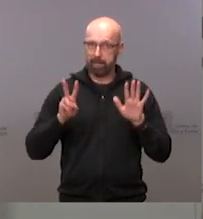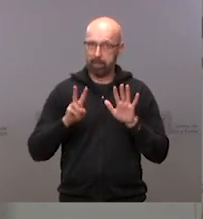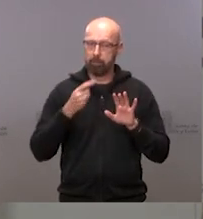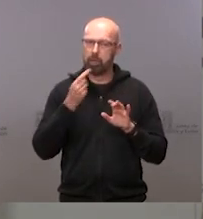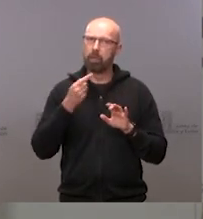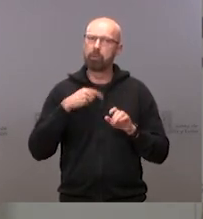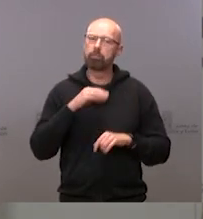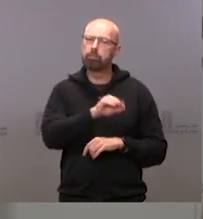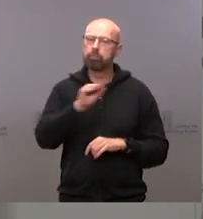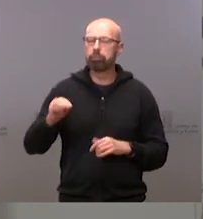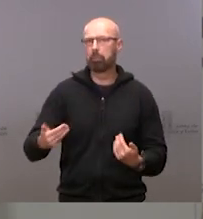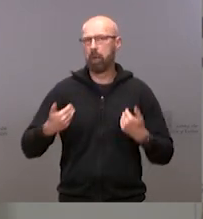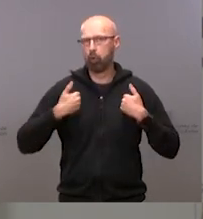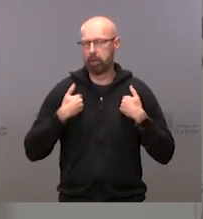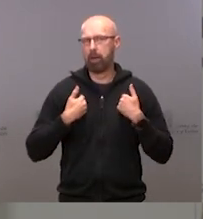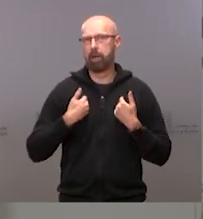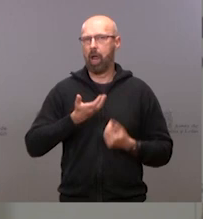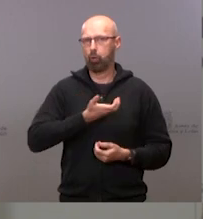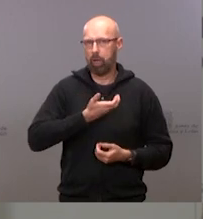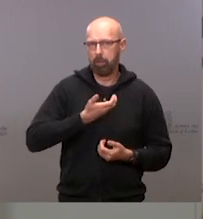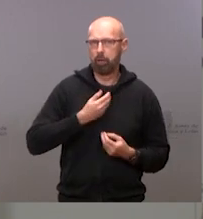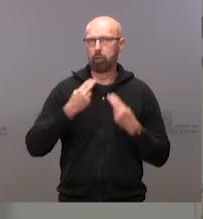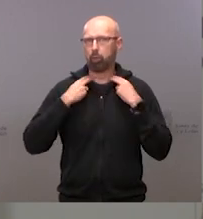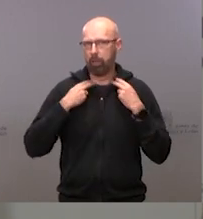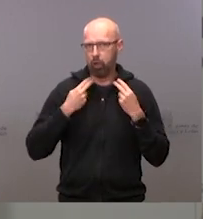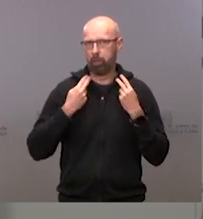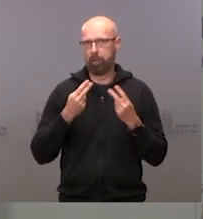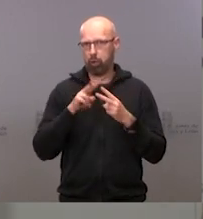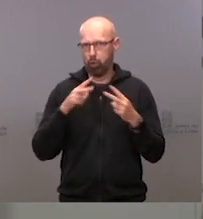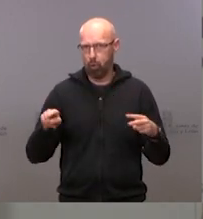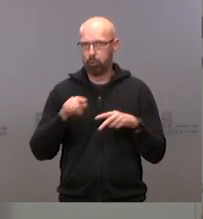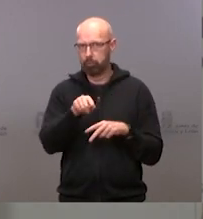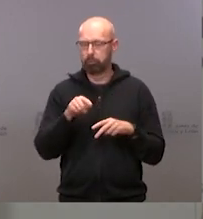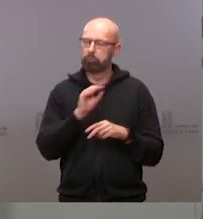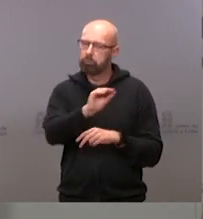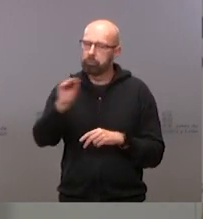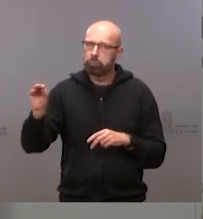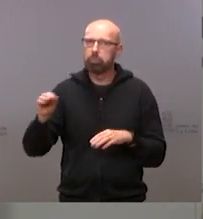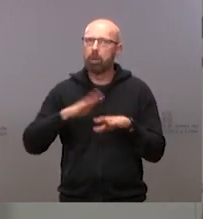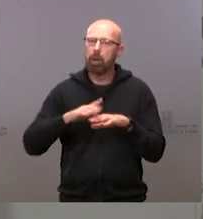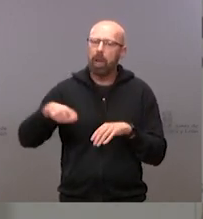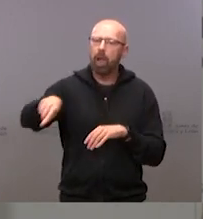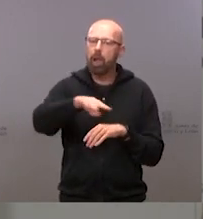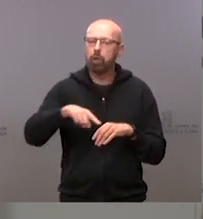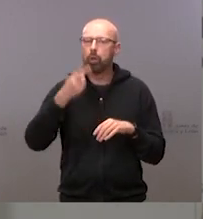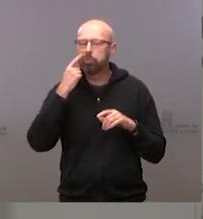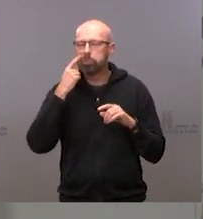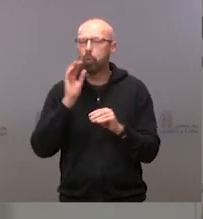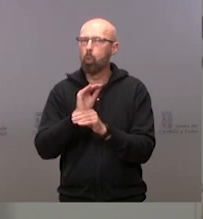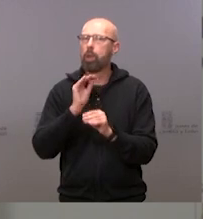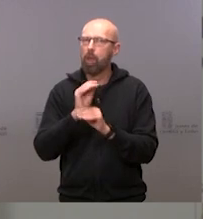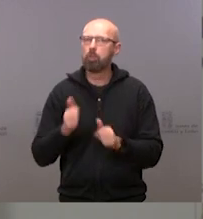locales ayuntamientos fundamentalmente y diputaciones provinciales para que extremen las precauciones